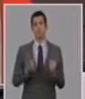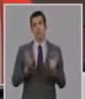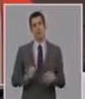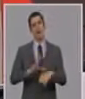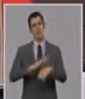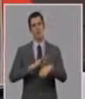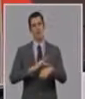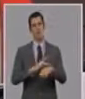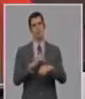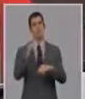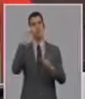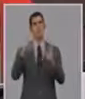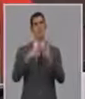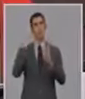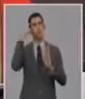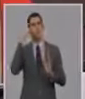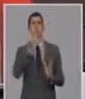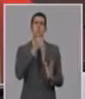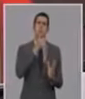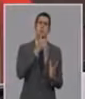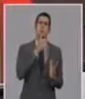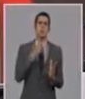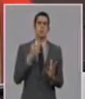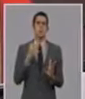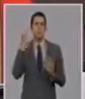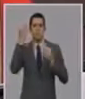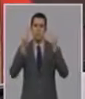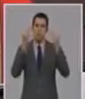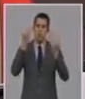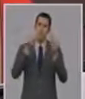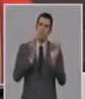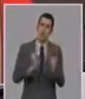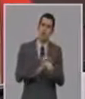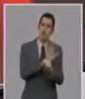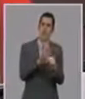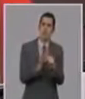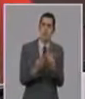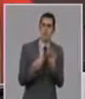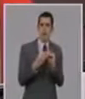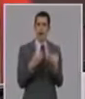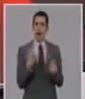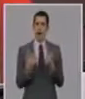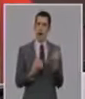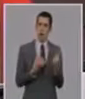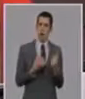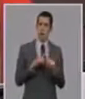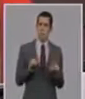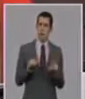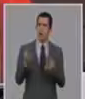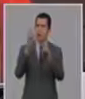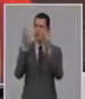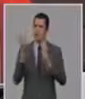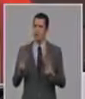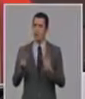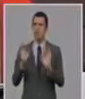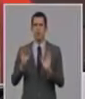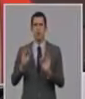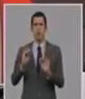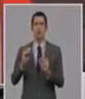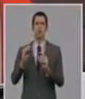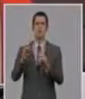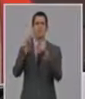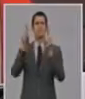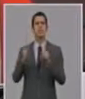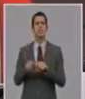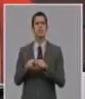un tema que siempre es de interés, como se veía ahí, el término COVID-19 junto al término Cuba Debate estuvieron entre los 10 más buscados del año en